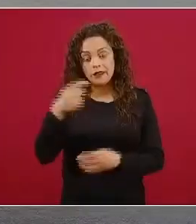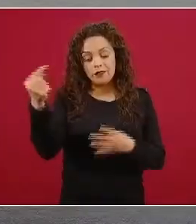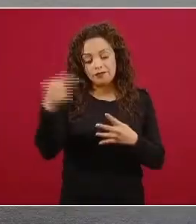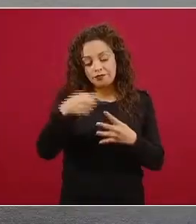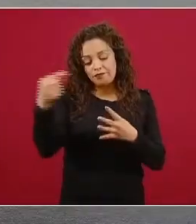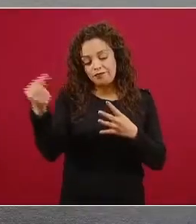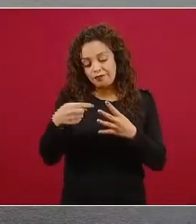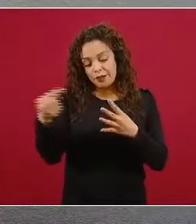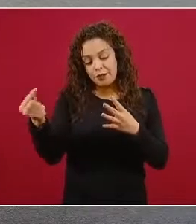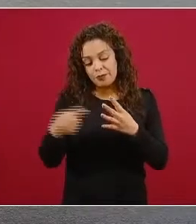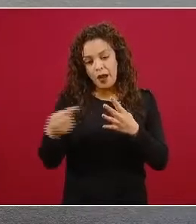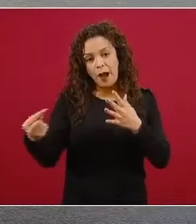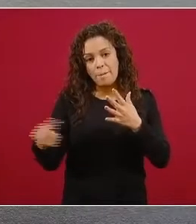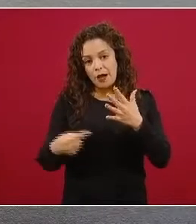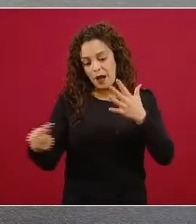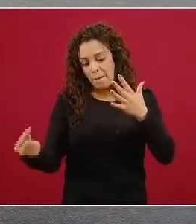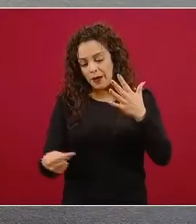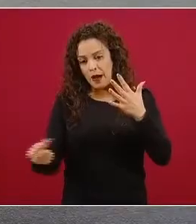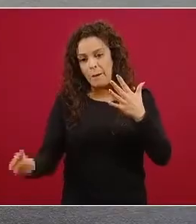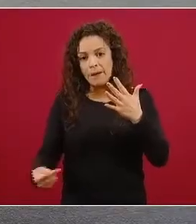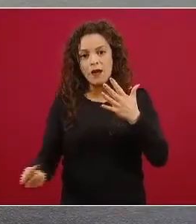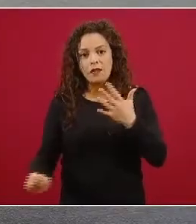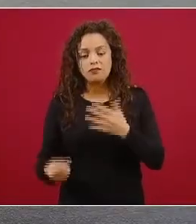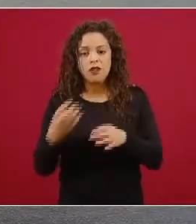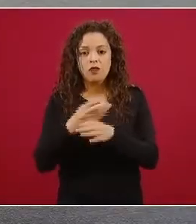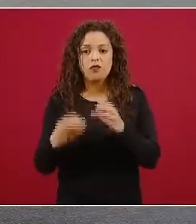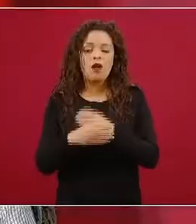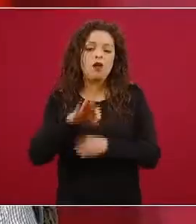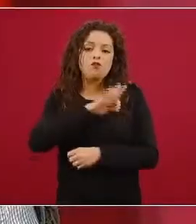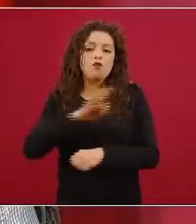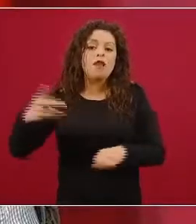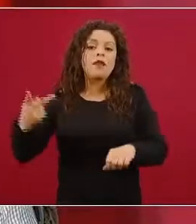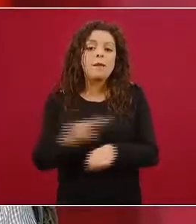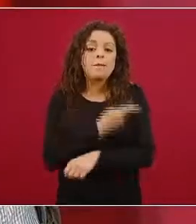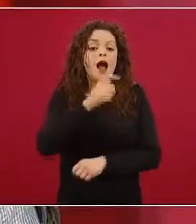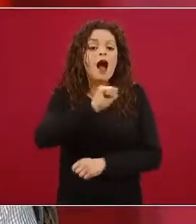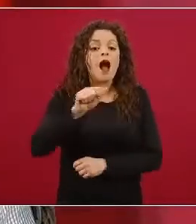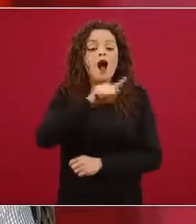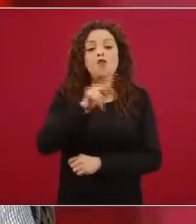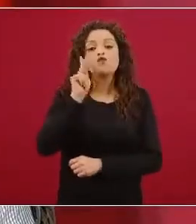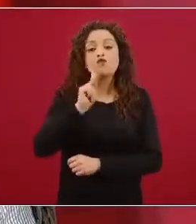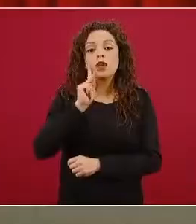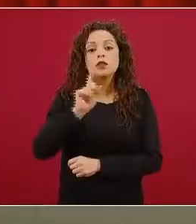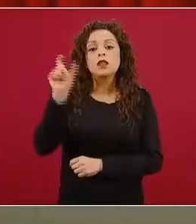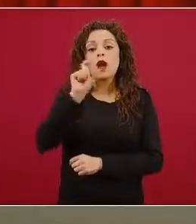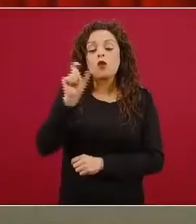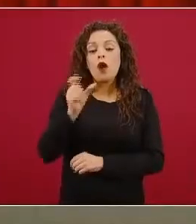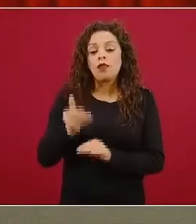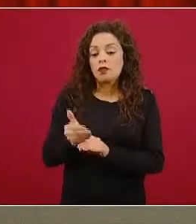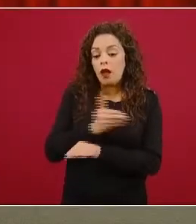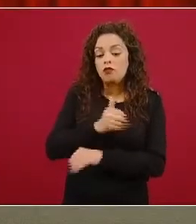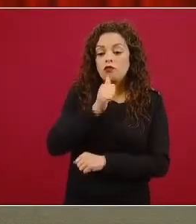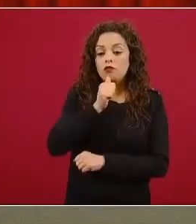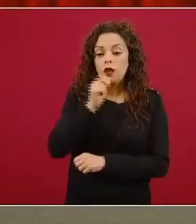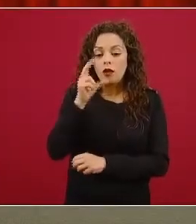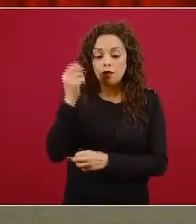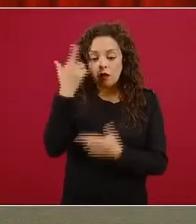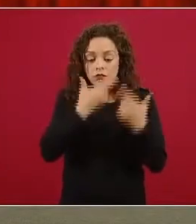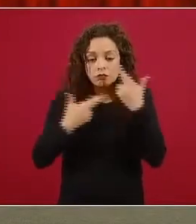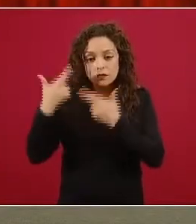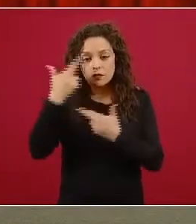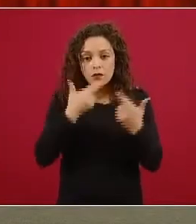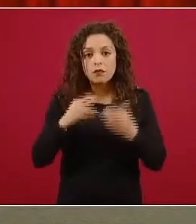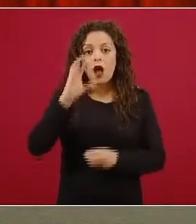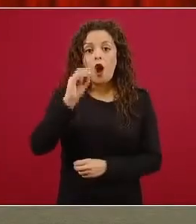todas estas posibilidades que pueden ocurrirle a una muestra en la fase preanalítica o en la fase inicial